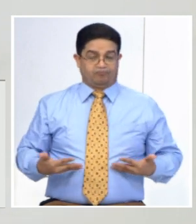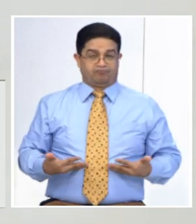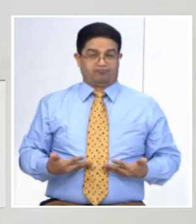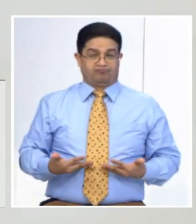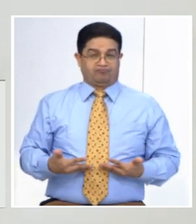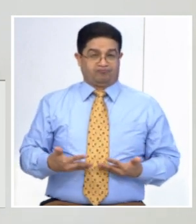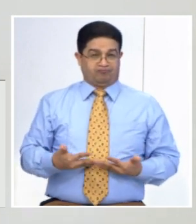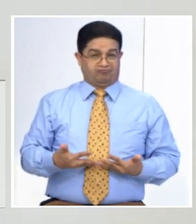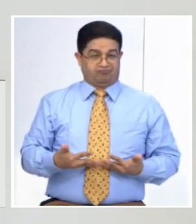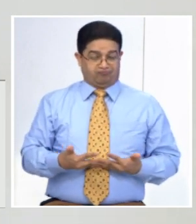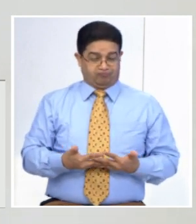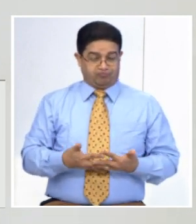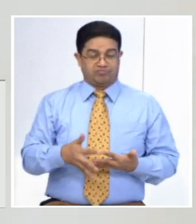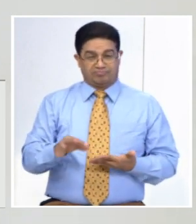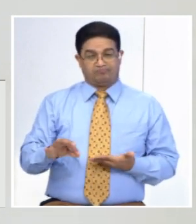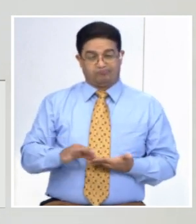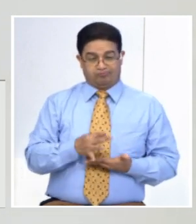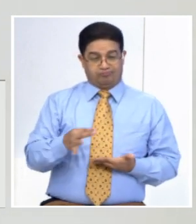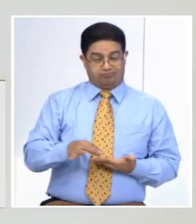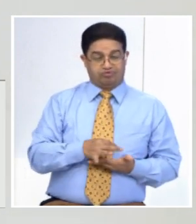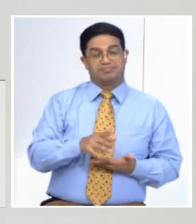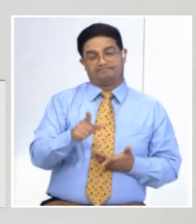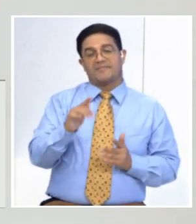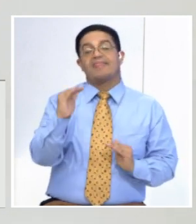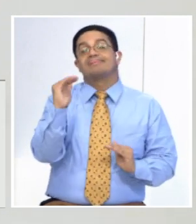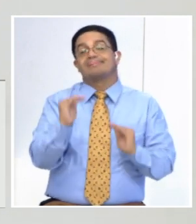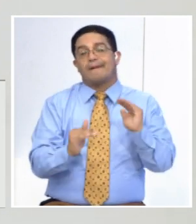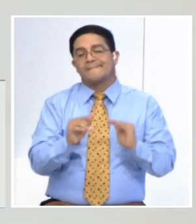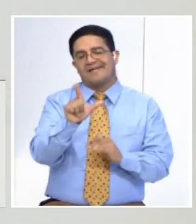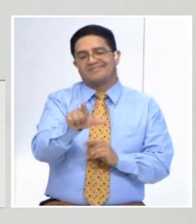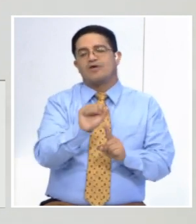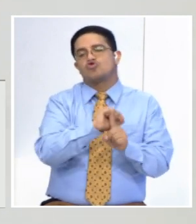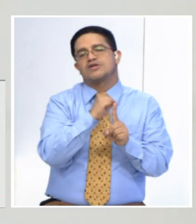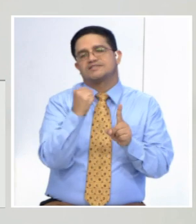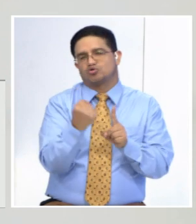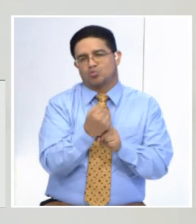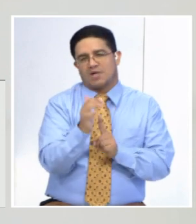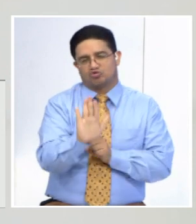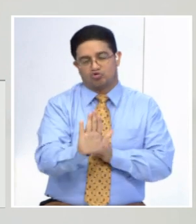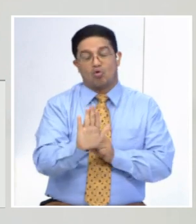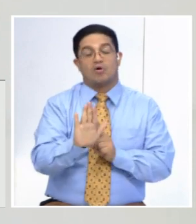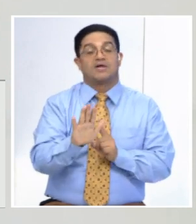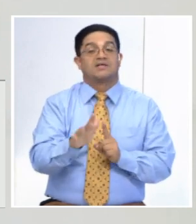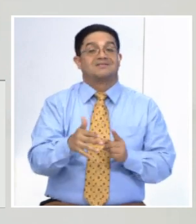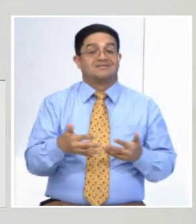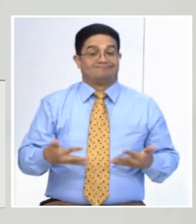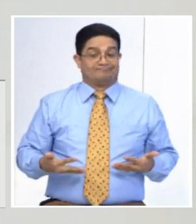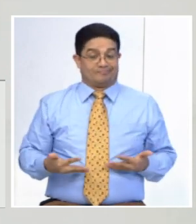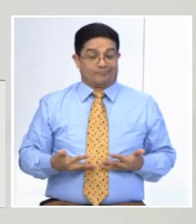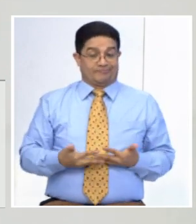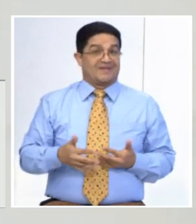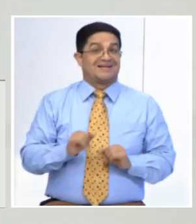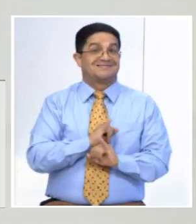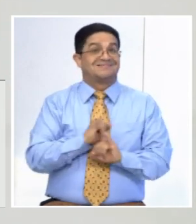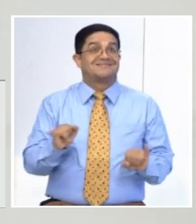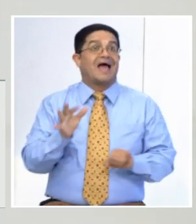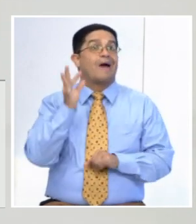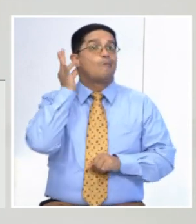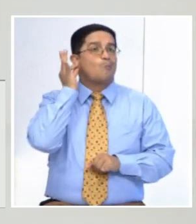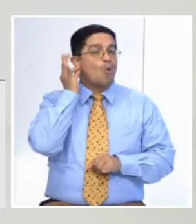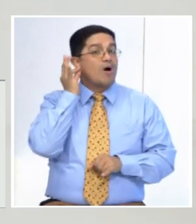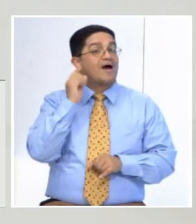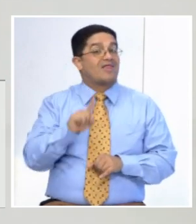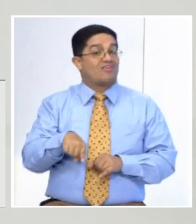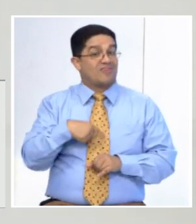o retropúbica, dependiendo de cuál sea el caso, inmediatamente ya la paciente, posterior a